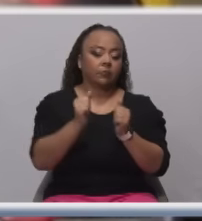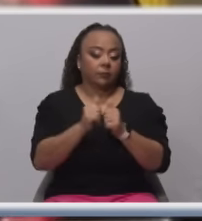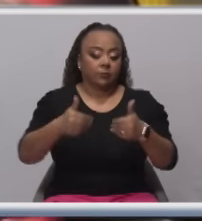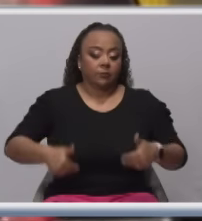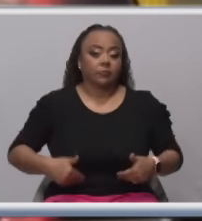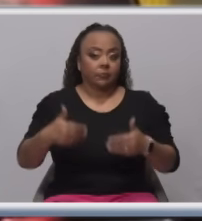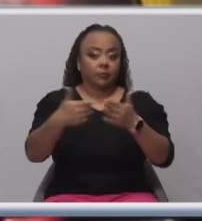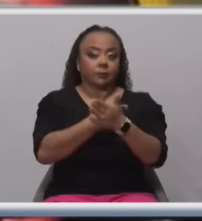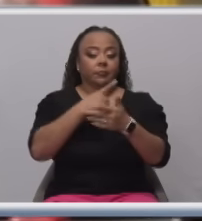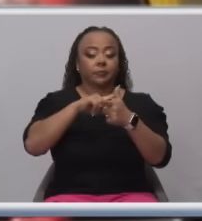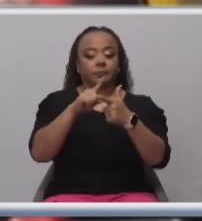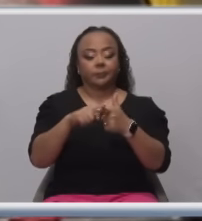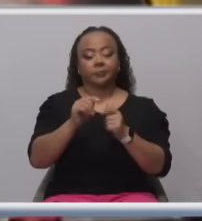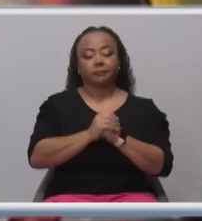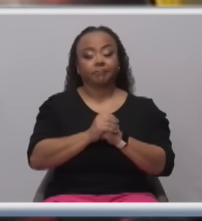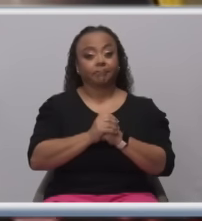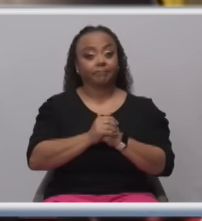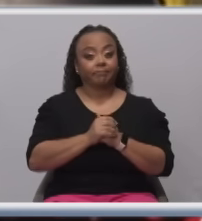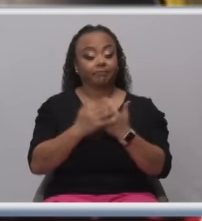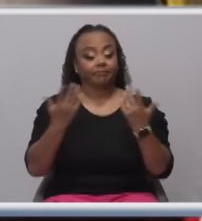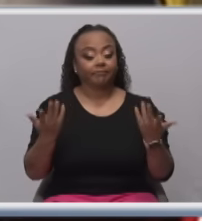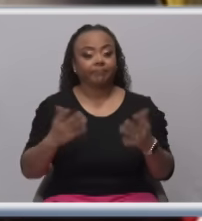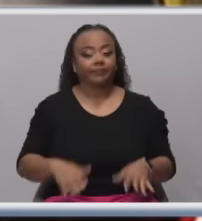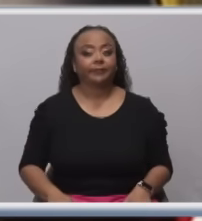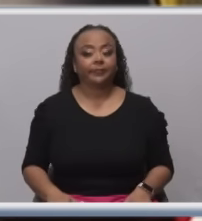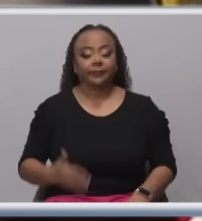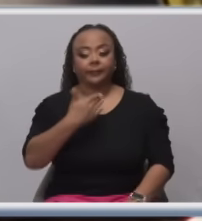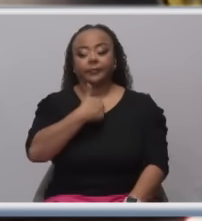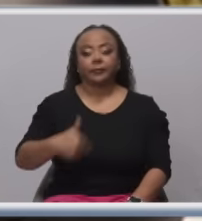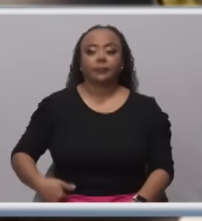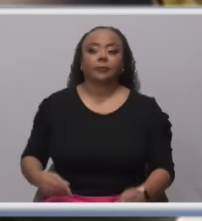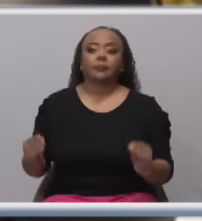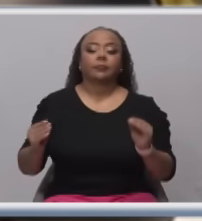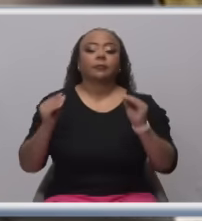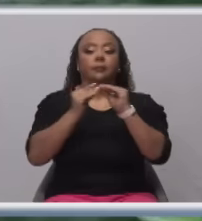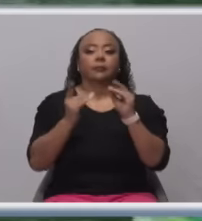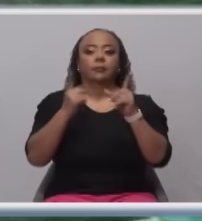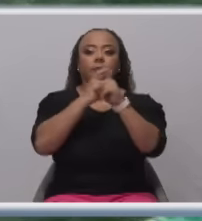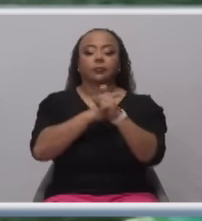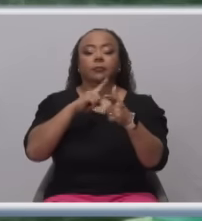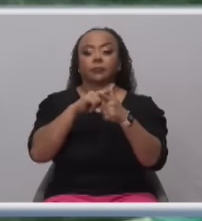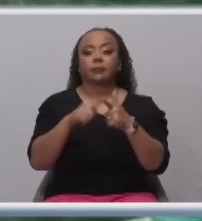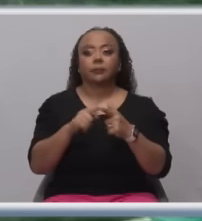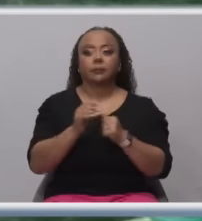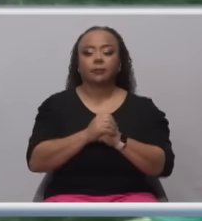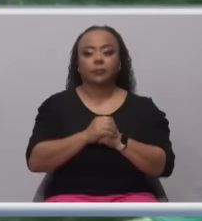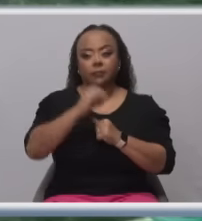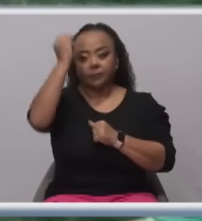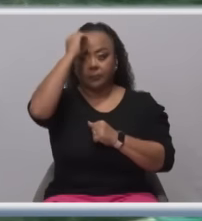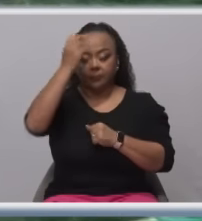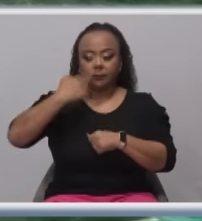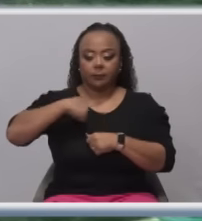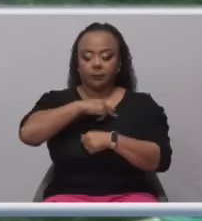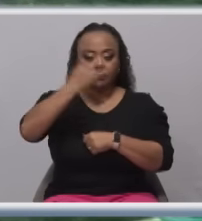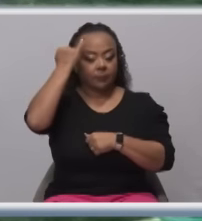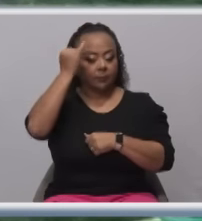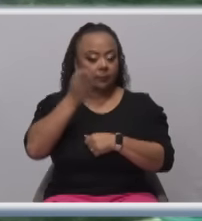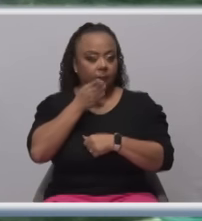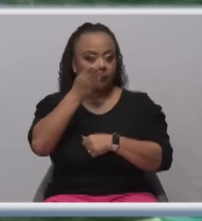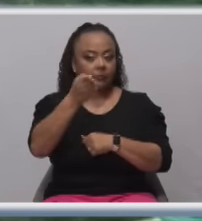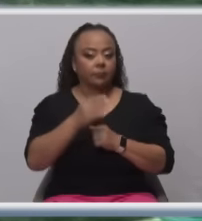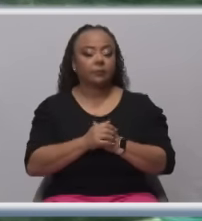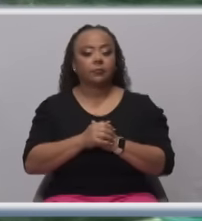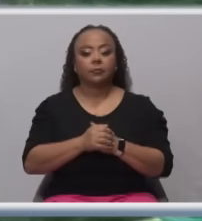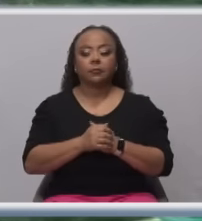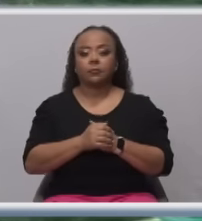entonces obviamente se espera un her todavía más complicado verdad Entonces obviamente que nosotos la idea es ir a sumar es ir a mantener